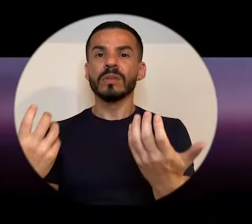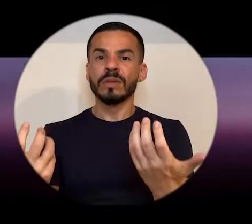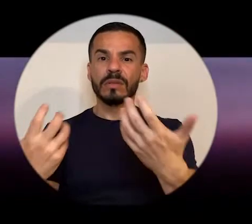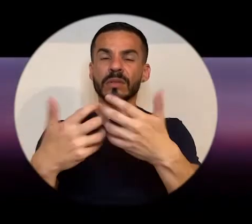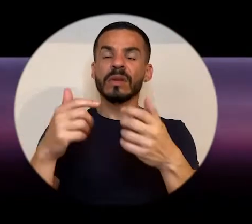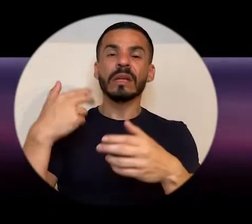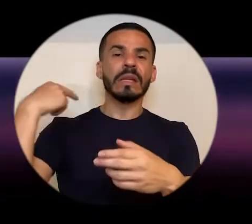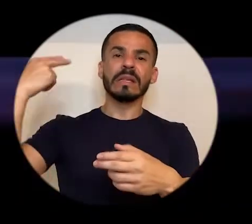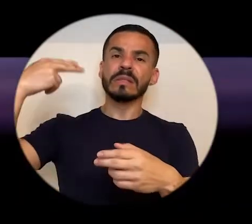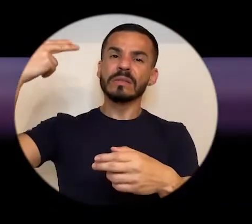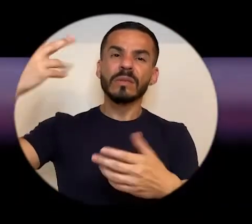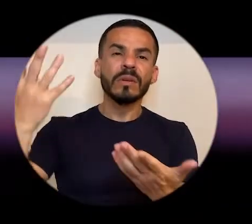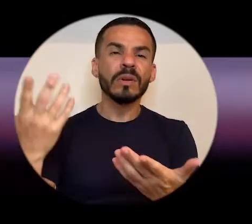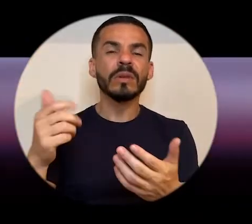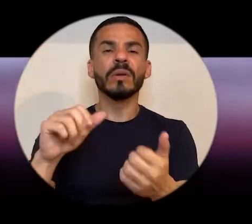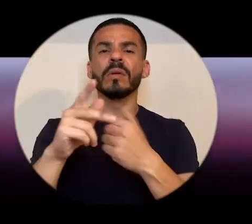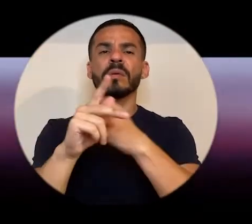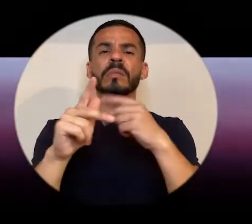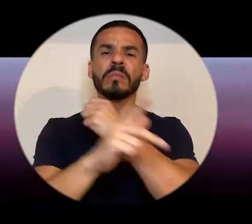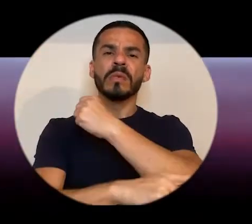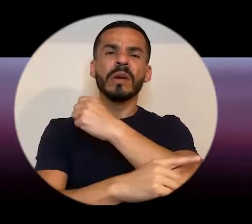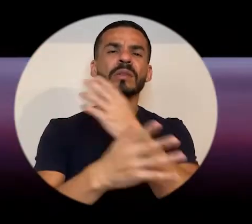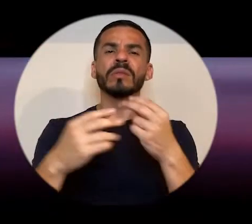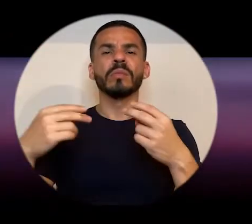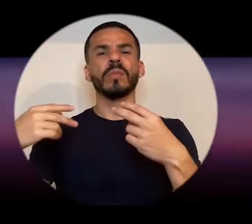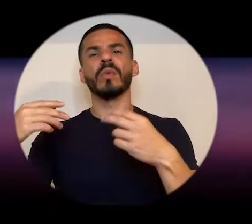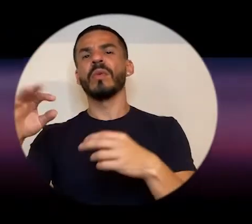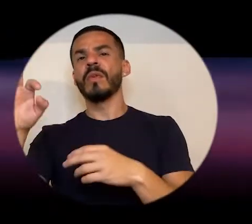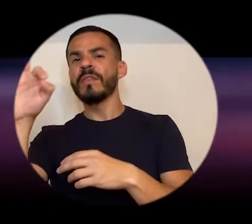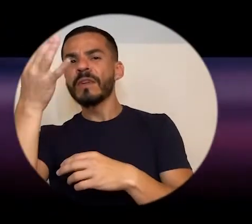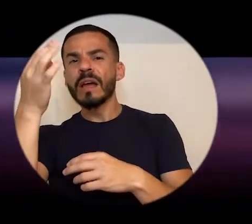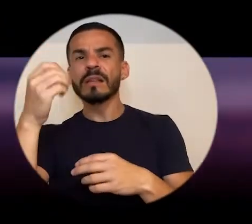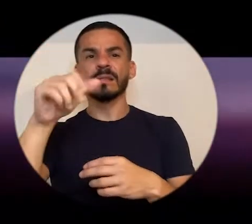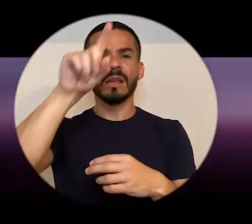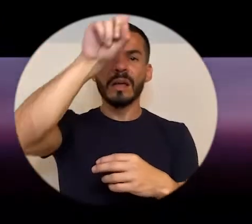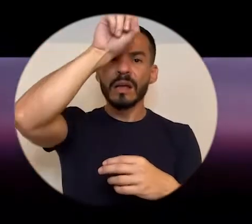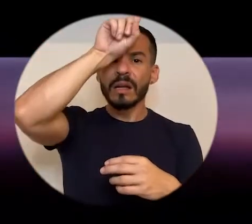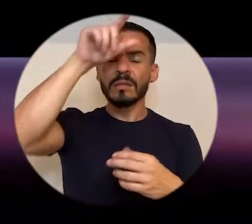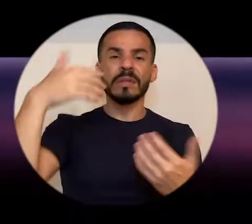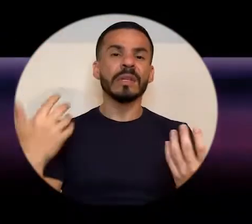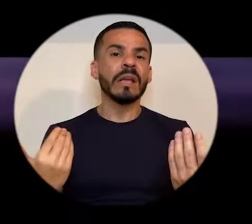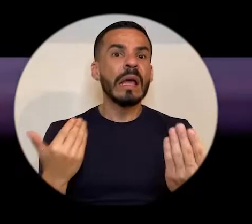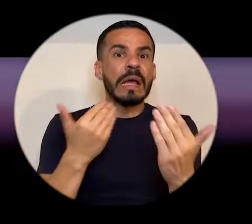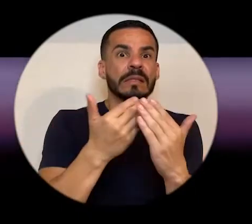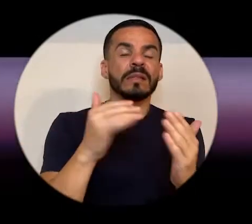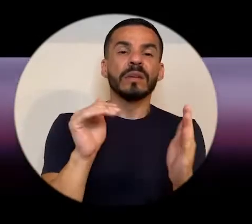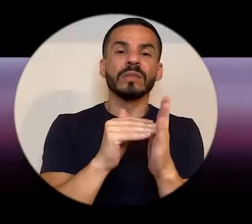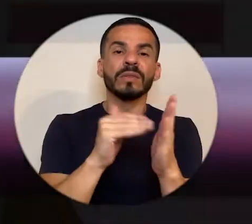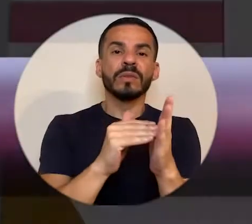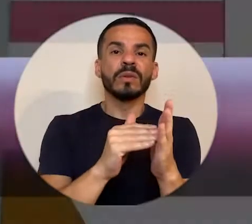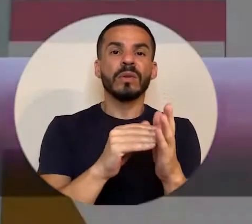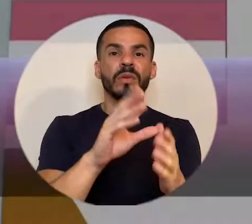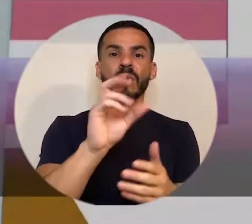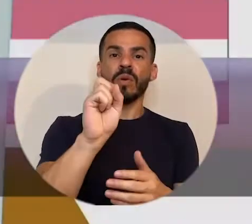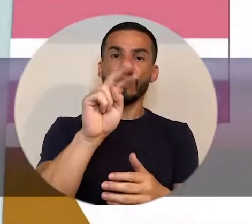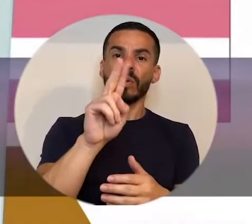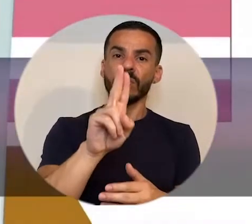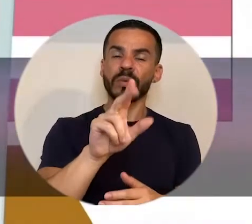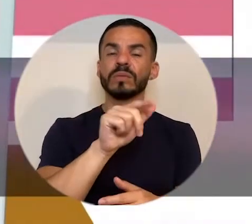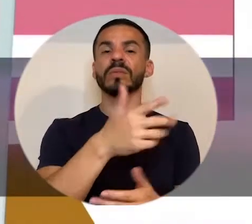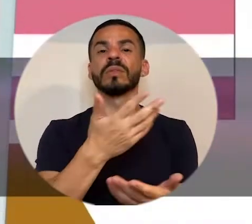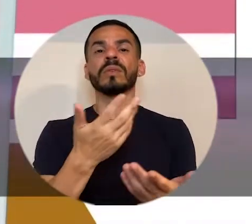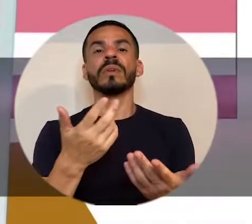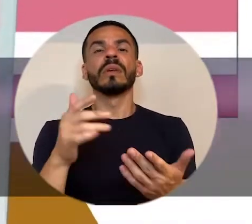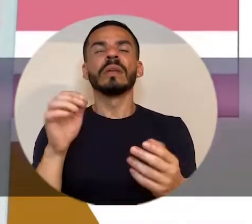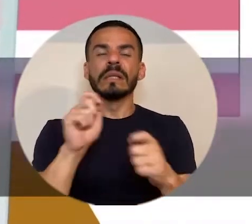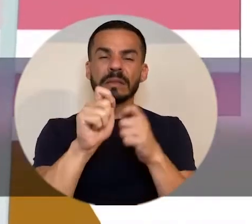y aliados históricos, con países como Francia, como Alemania, el acercarse nuevamente a la Unión